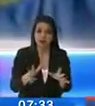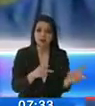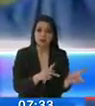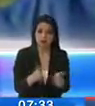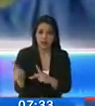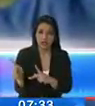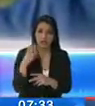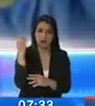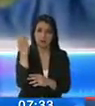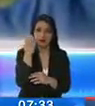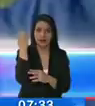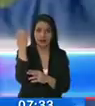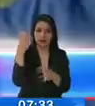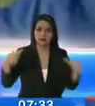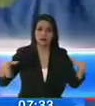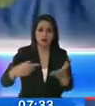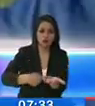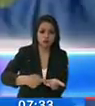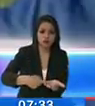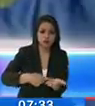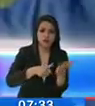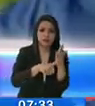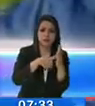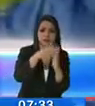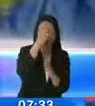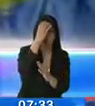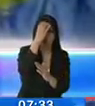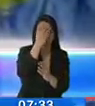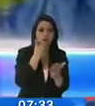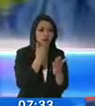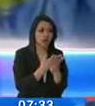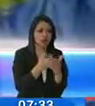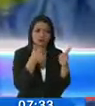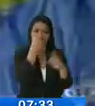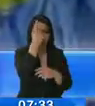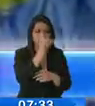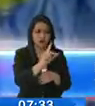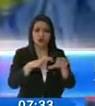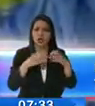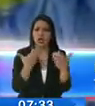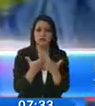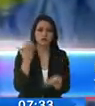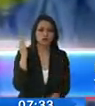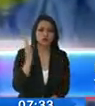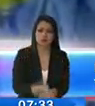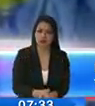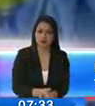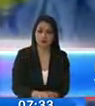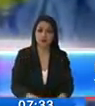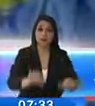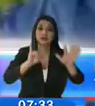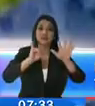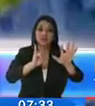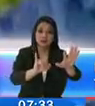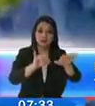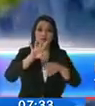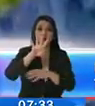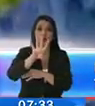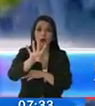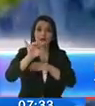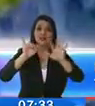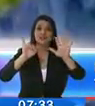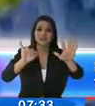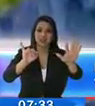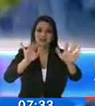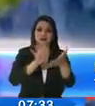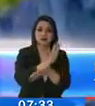una reunión ampliada con ministerio educación que agradecemos tomó la decisión de suspender de 646 de instituciones educativas son